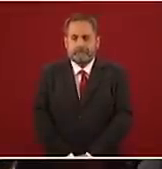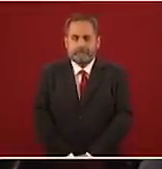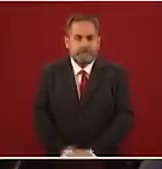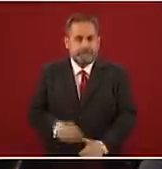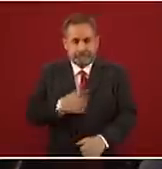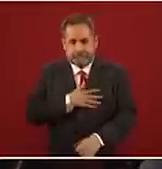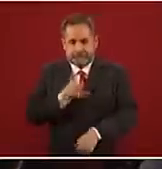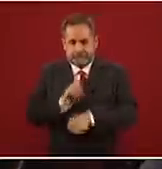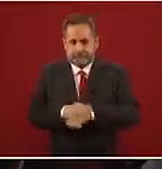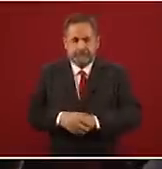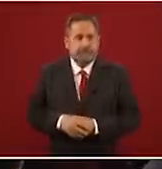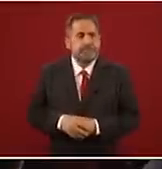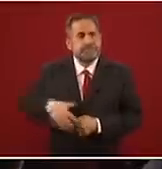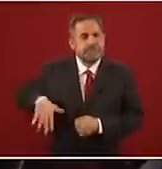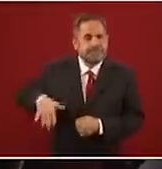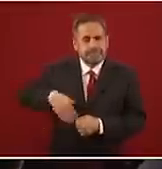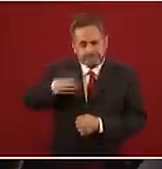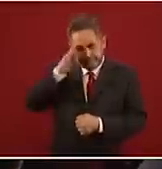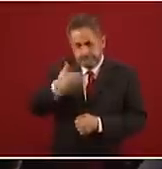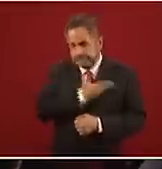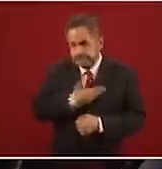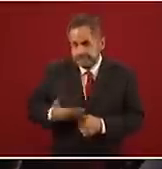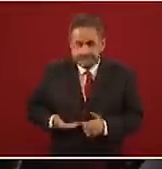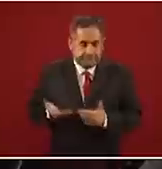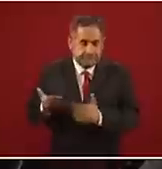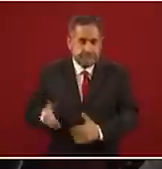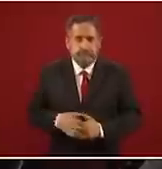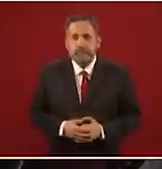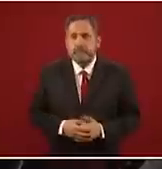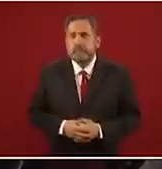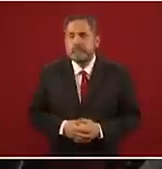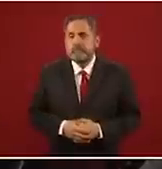Buenos días. Como bien lo comentó el señor presidente,